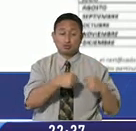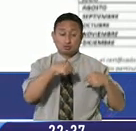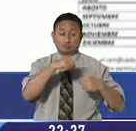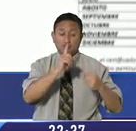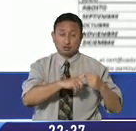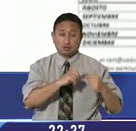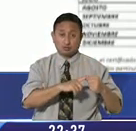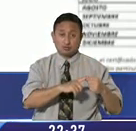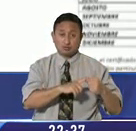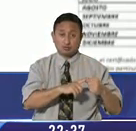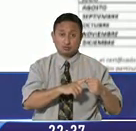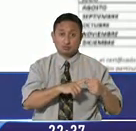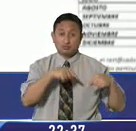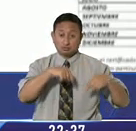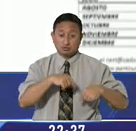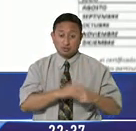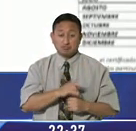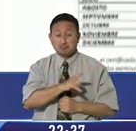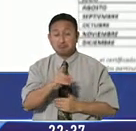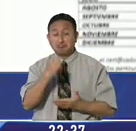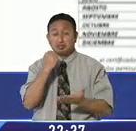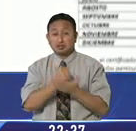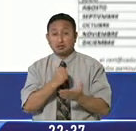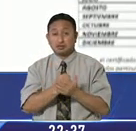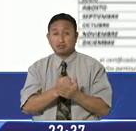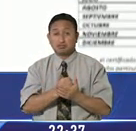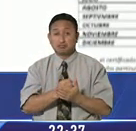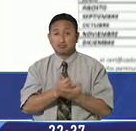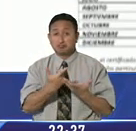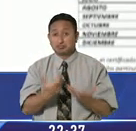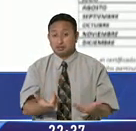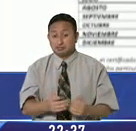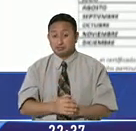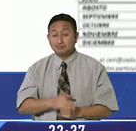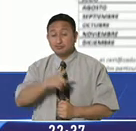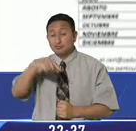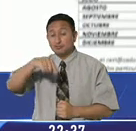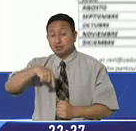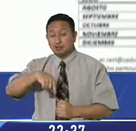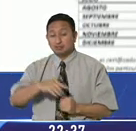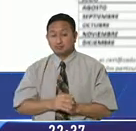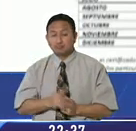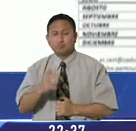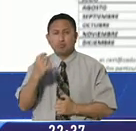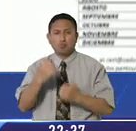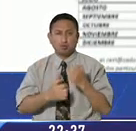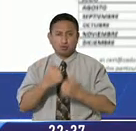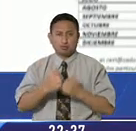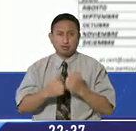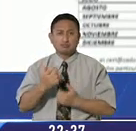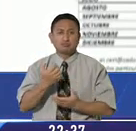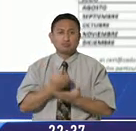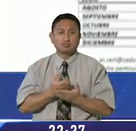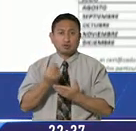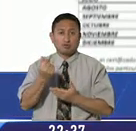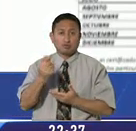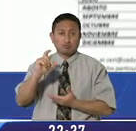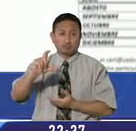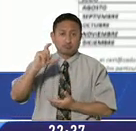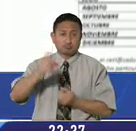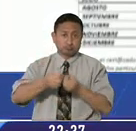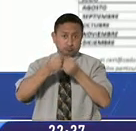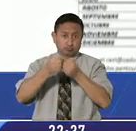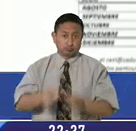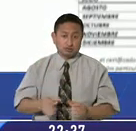distrito metropolitano se vayan a matricular en ese primer semestre, y eso nos va a generar un problema económico importante